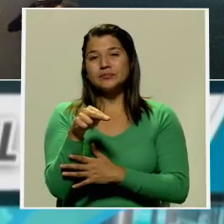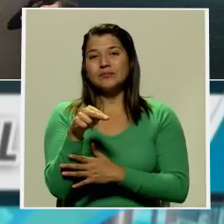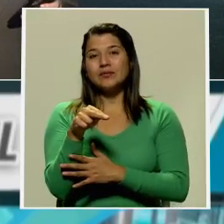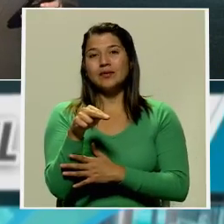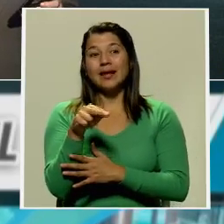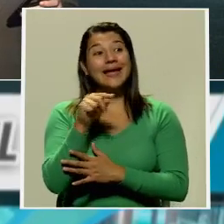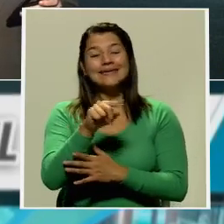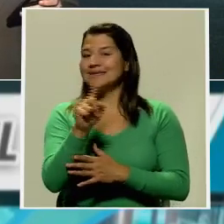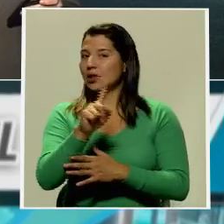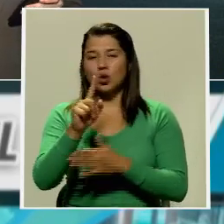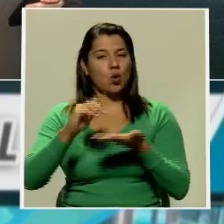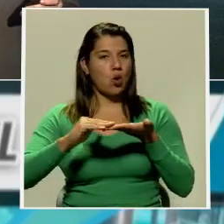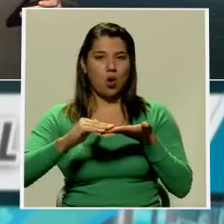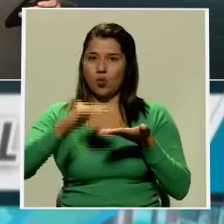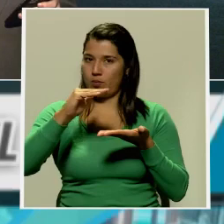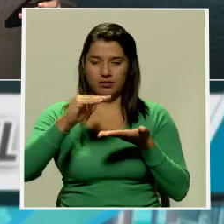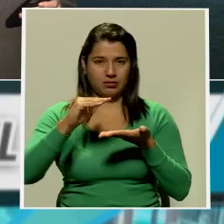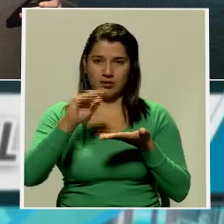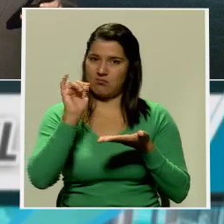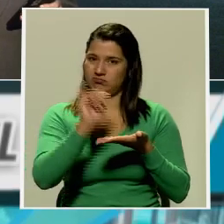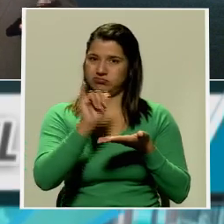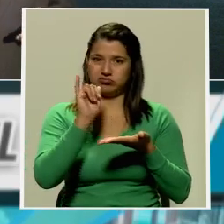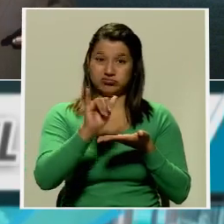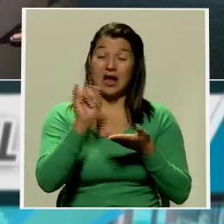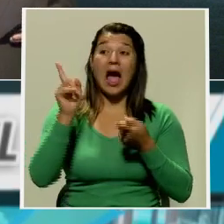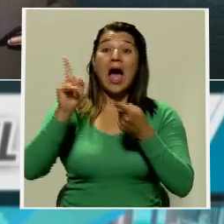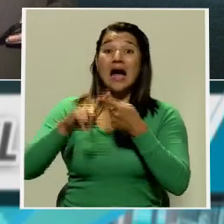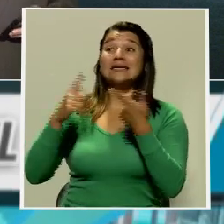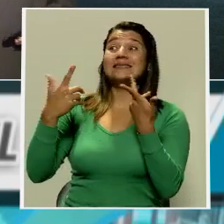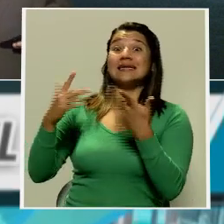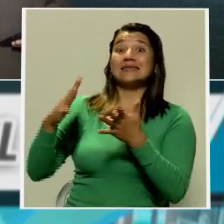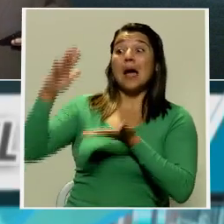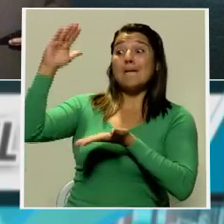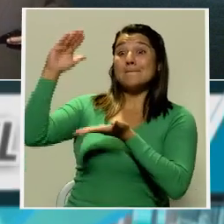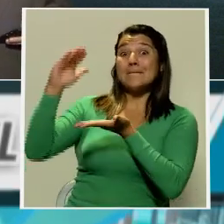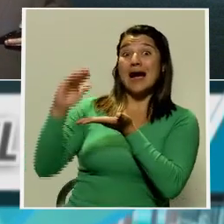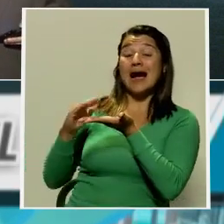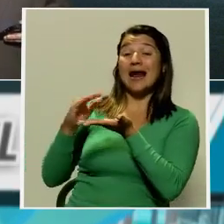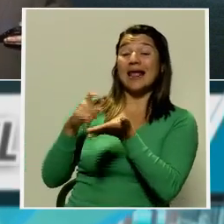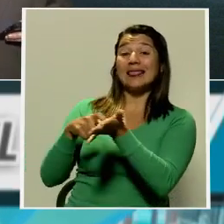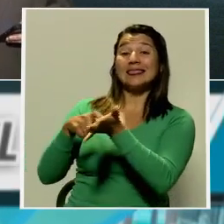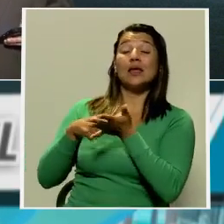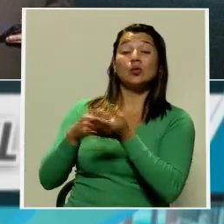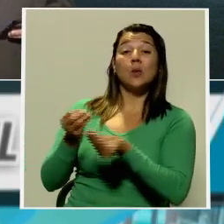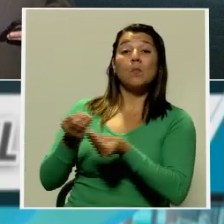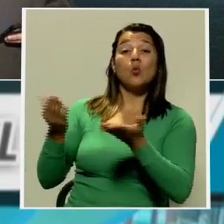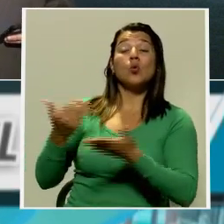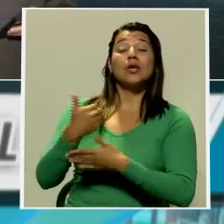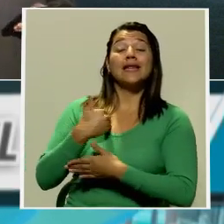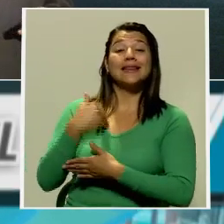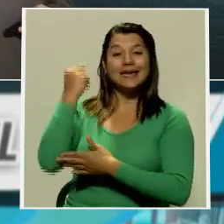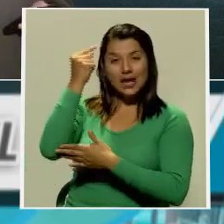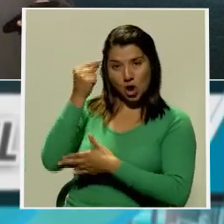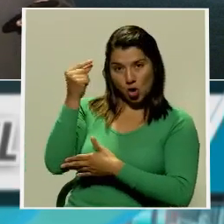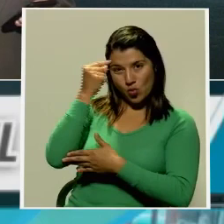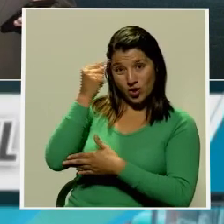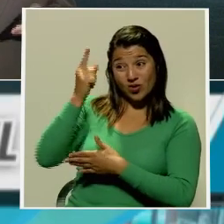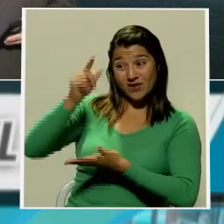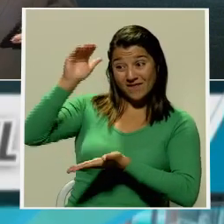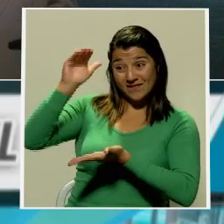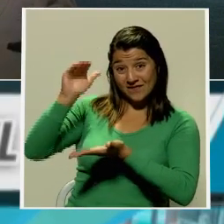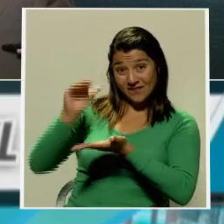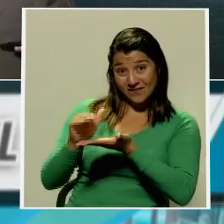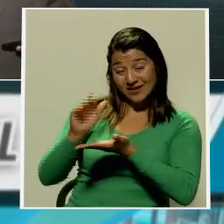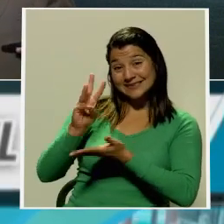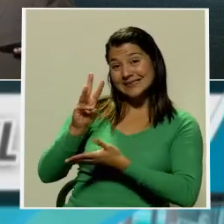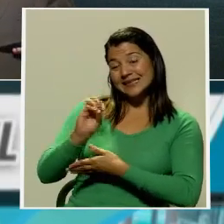no aumente mientras la deuda pública no sea inferior al 60% del Producto Interno Bruto.